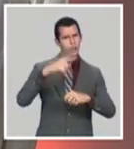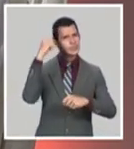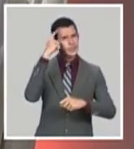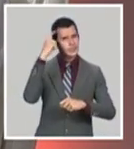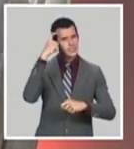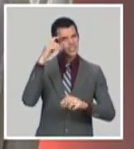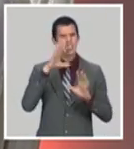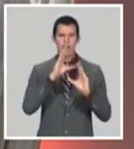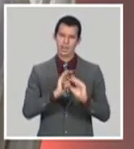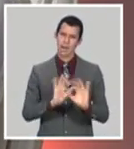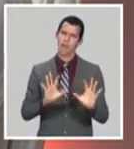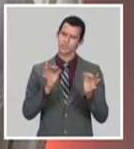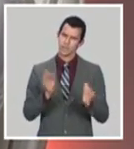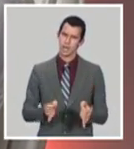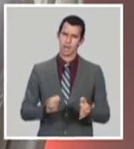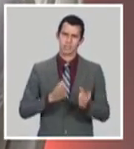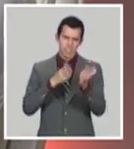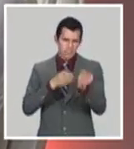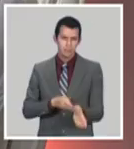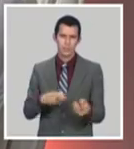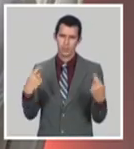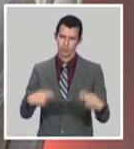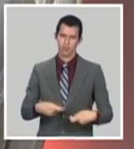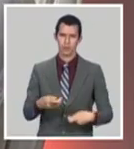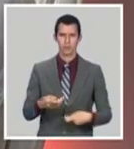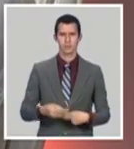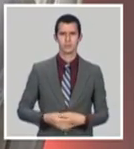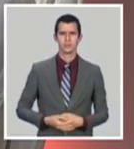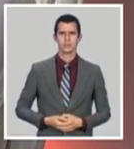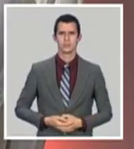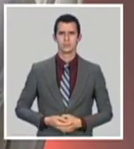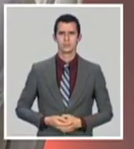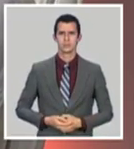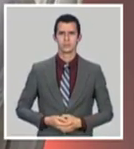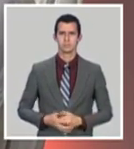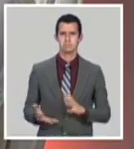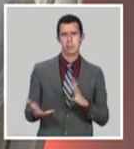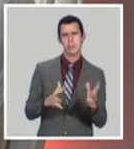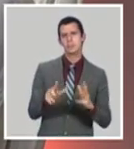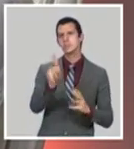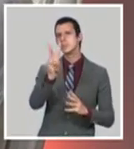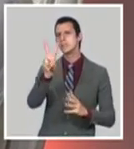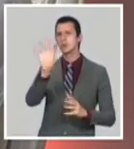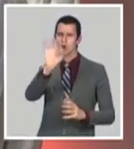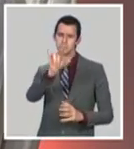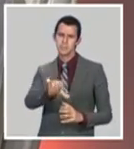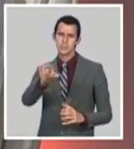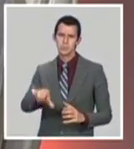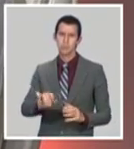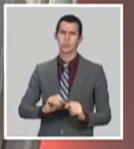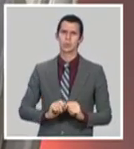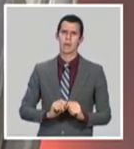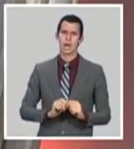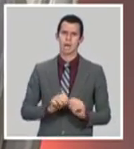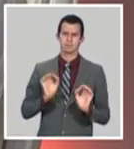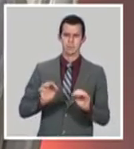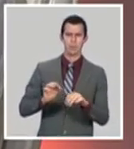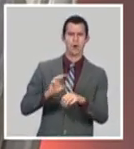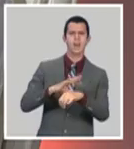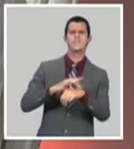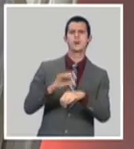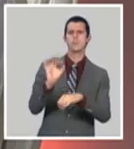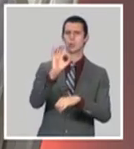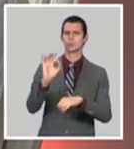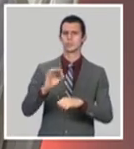estos últimos 15 días las tasas de incidencia en el país de 128. Ahora, las provincias que tienen la situación más